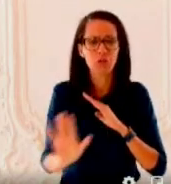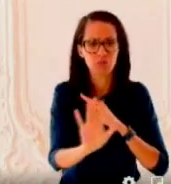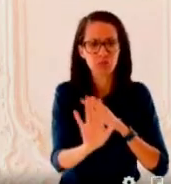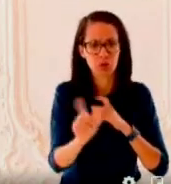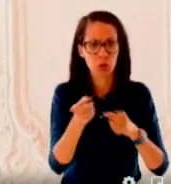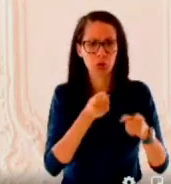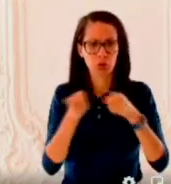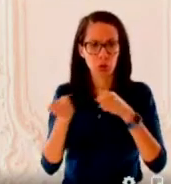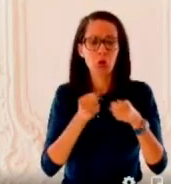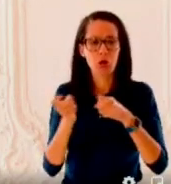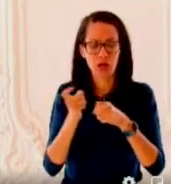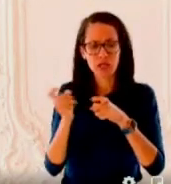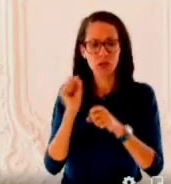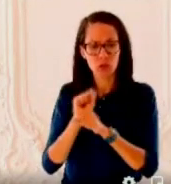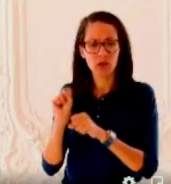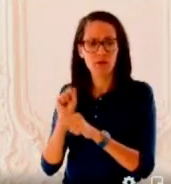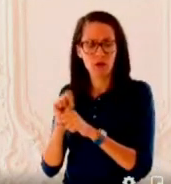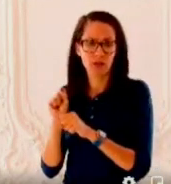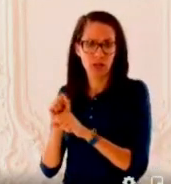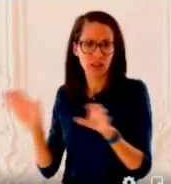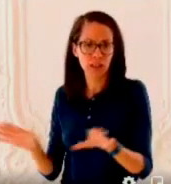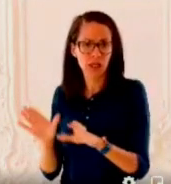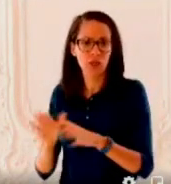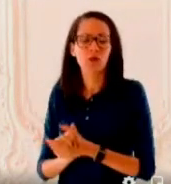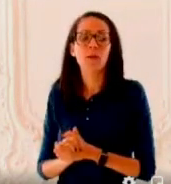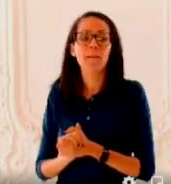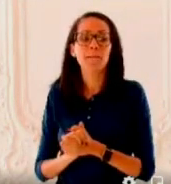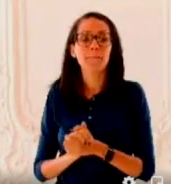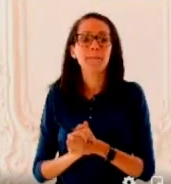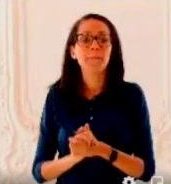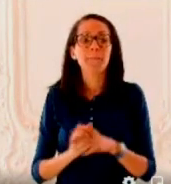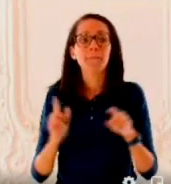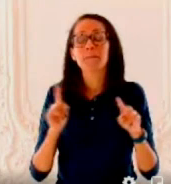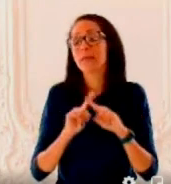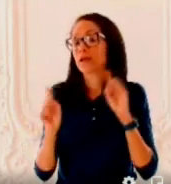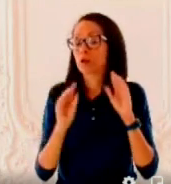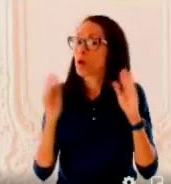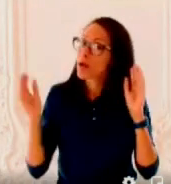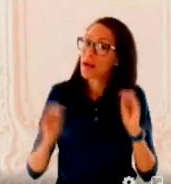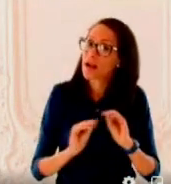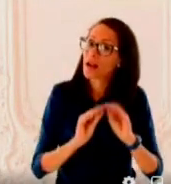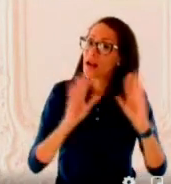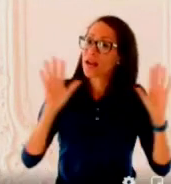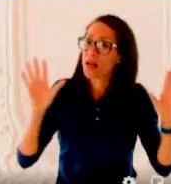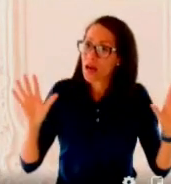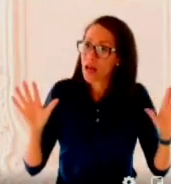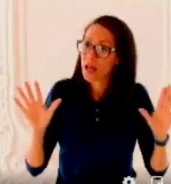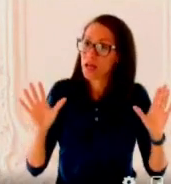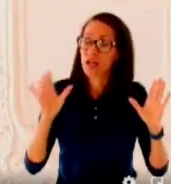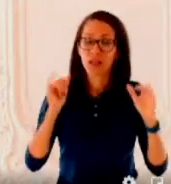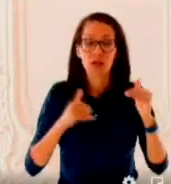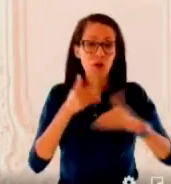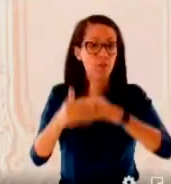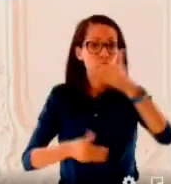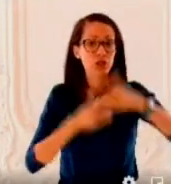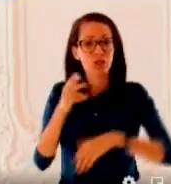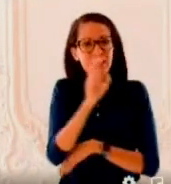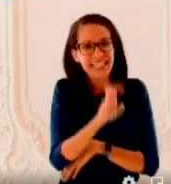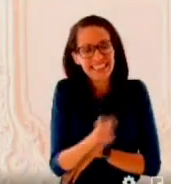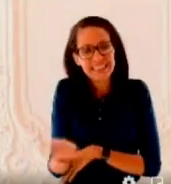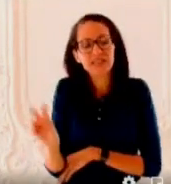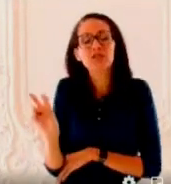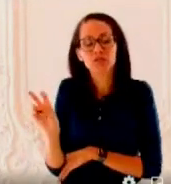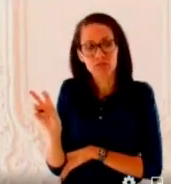en las obras que están pendientes. Pero nuevamente, todo esto es objeto ahora mismo del proceso de transición.